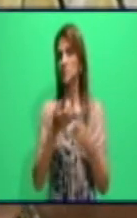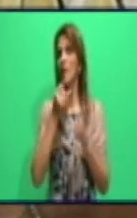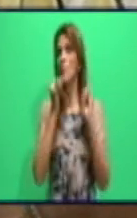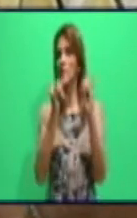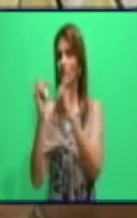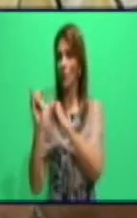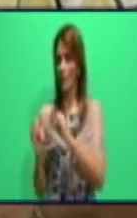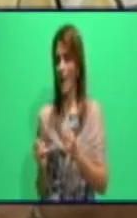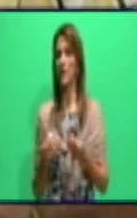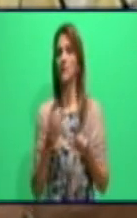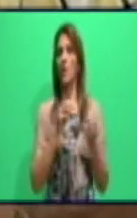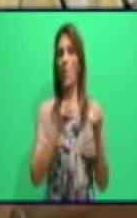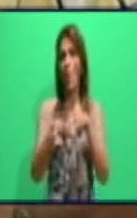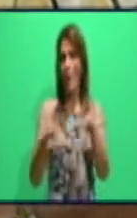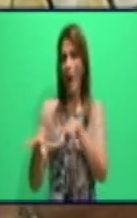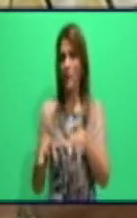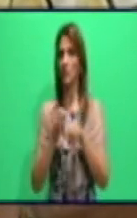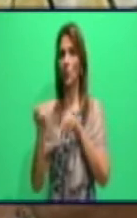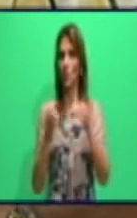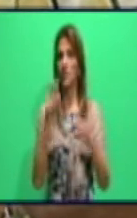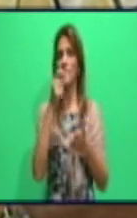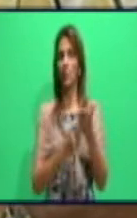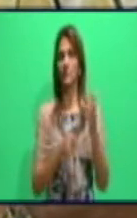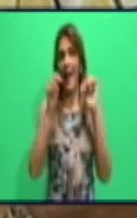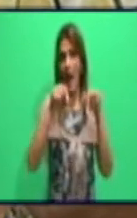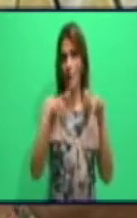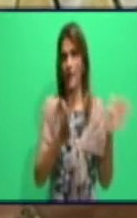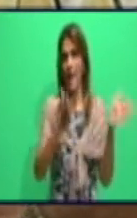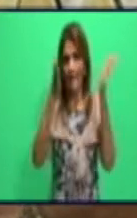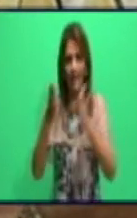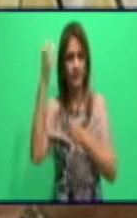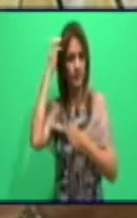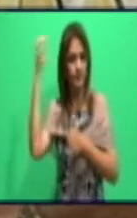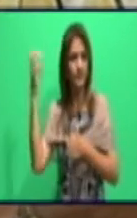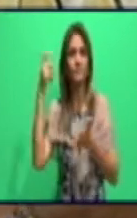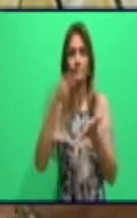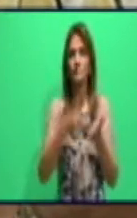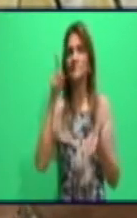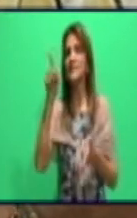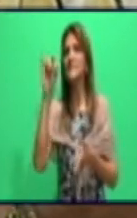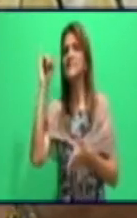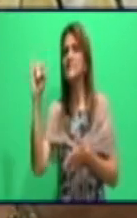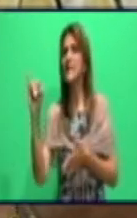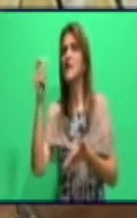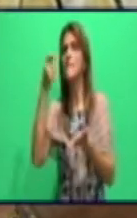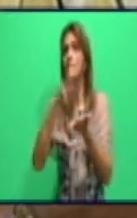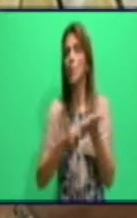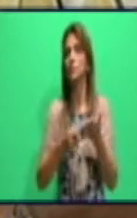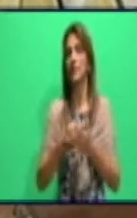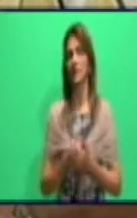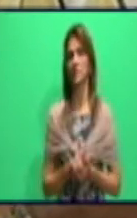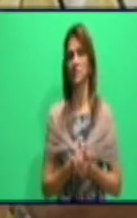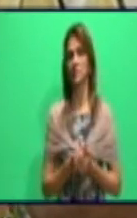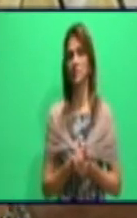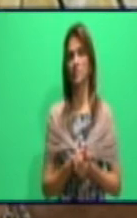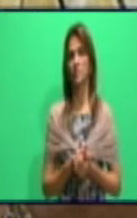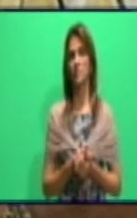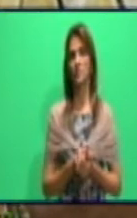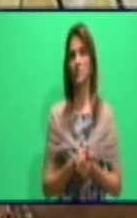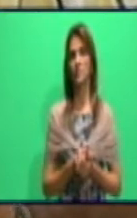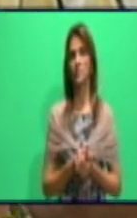evaluar esto ahora en el sector estatal se han aplicado un total de 6 multa con una cuantía de 80 mil pesos ha